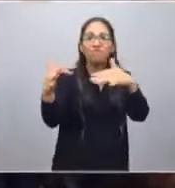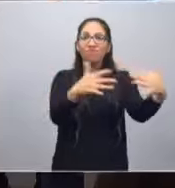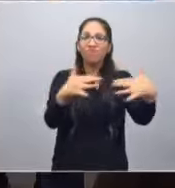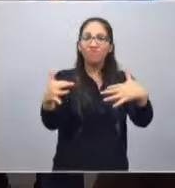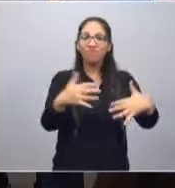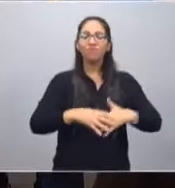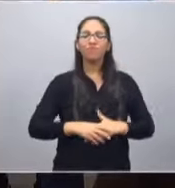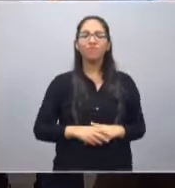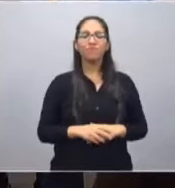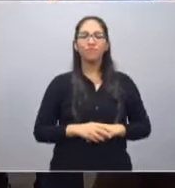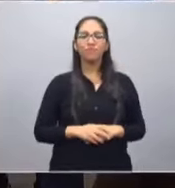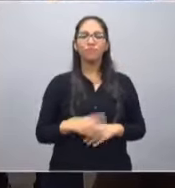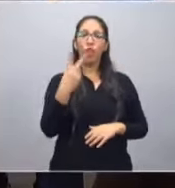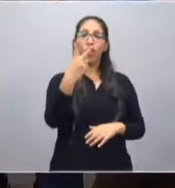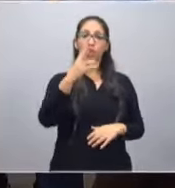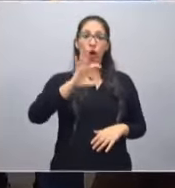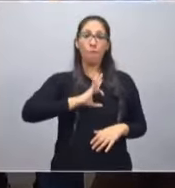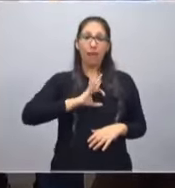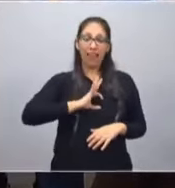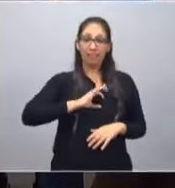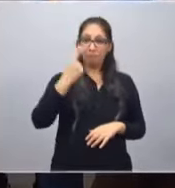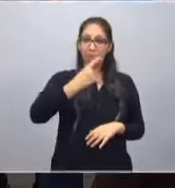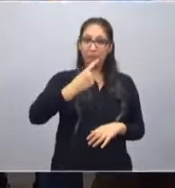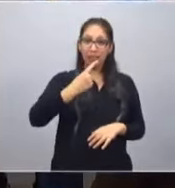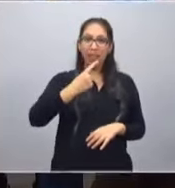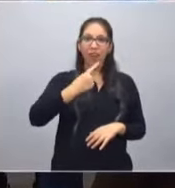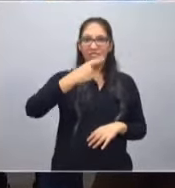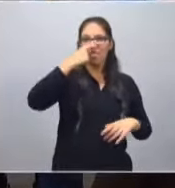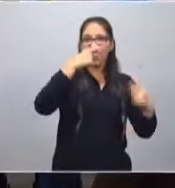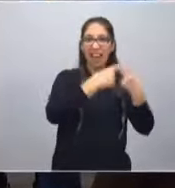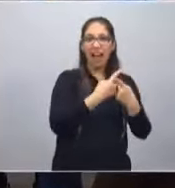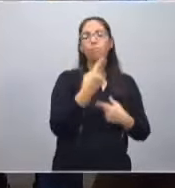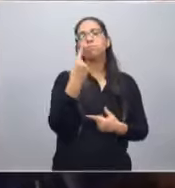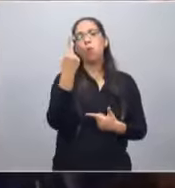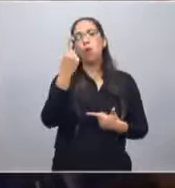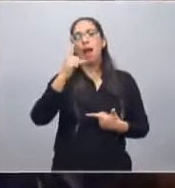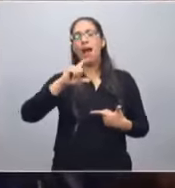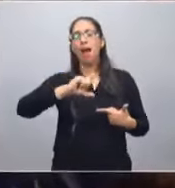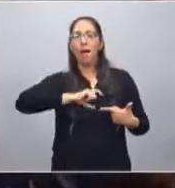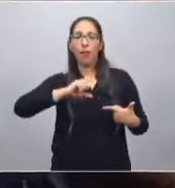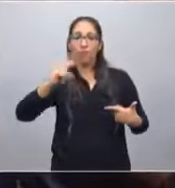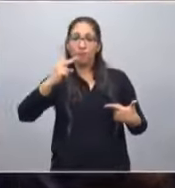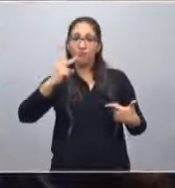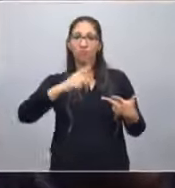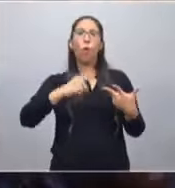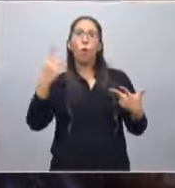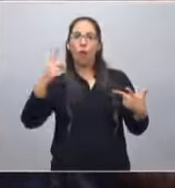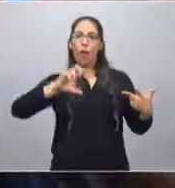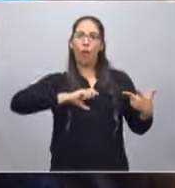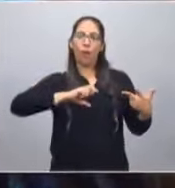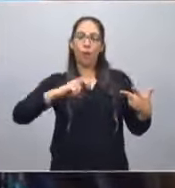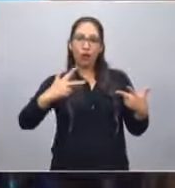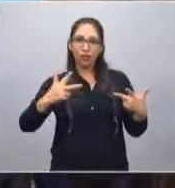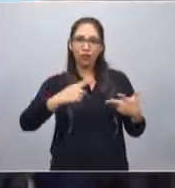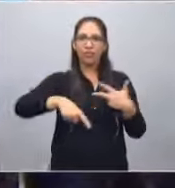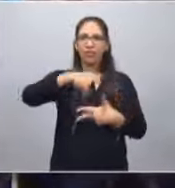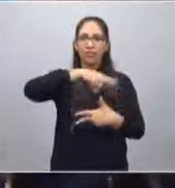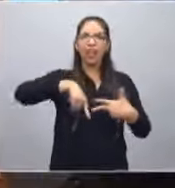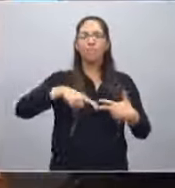participar dos medallas de oro tuvieron en la final una de plata y una de bronce y recordemos que